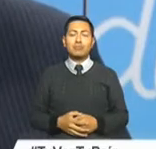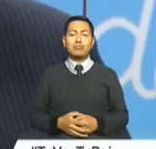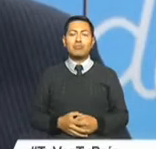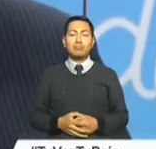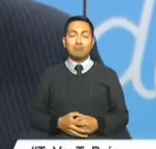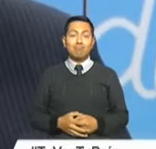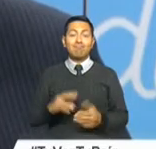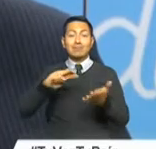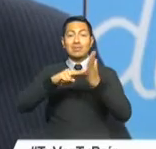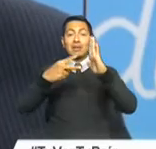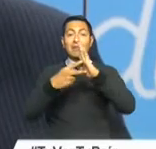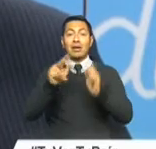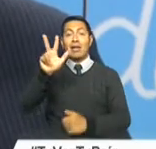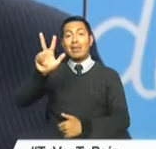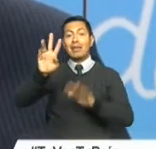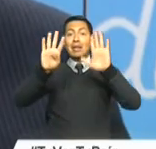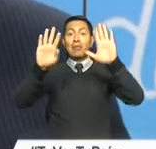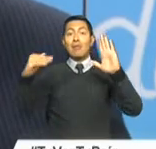que hay